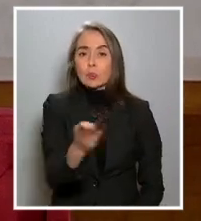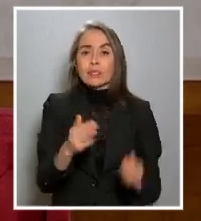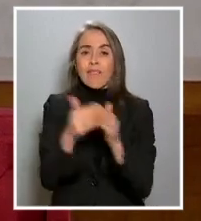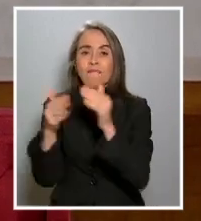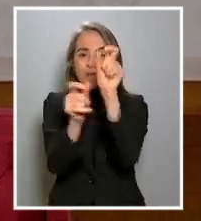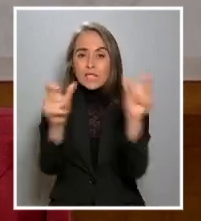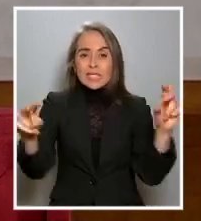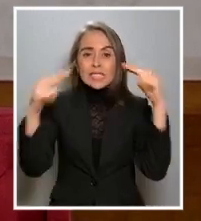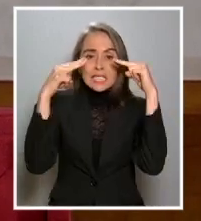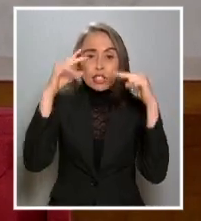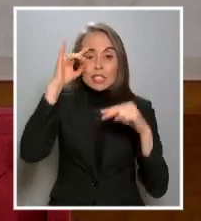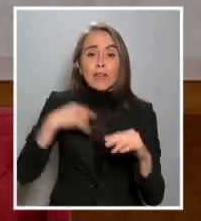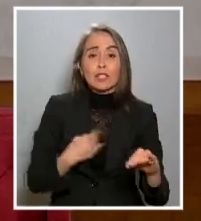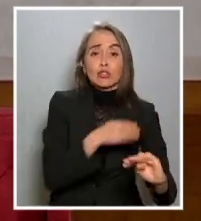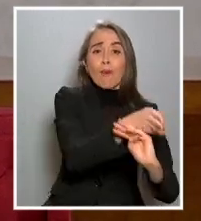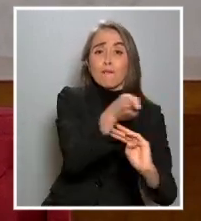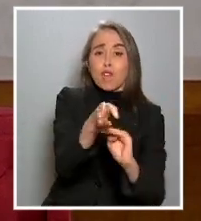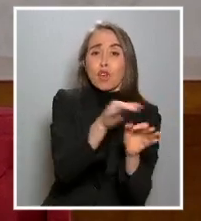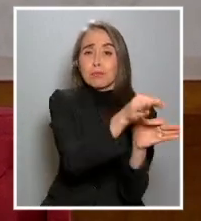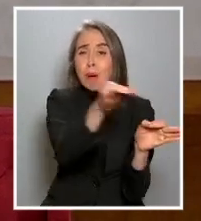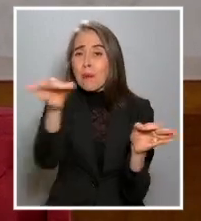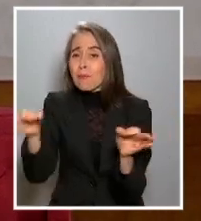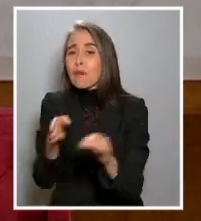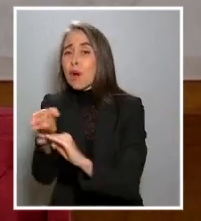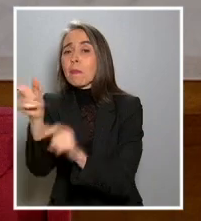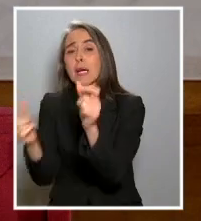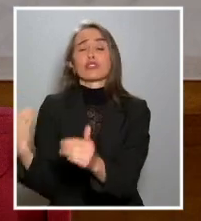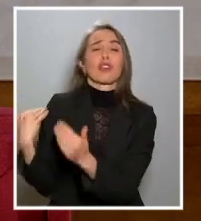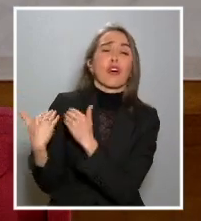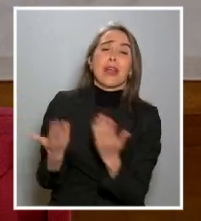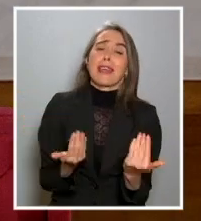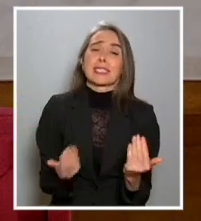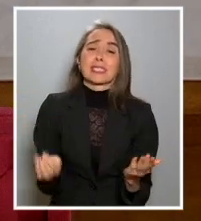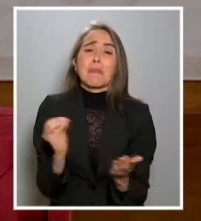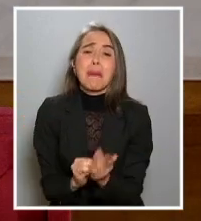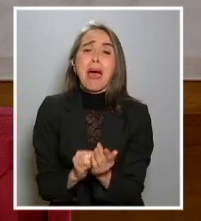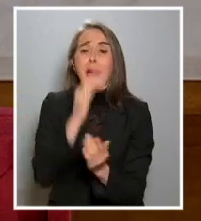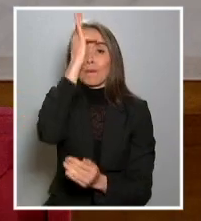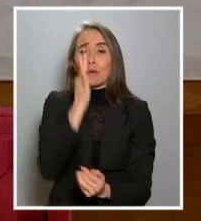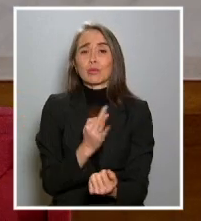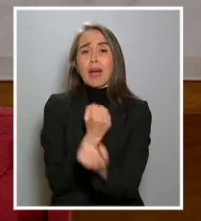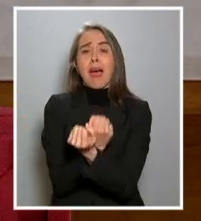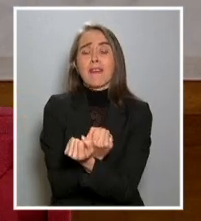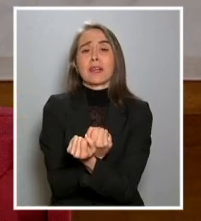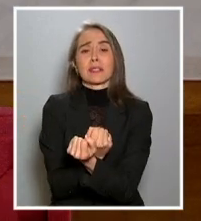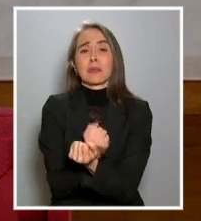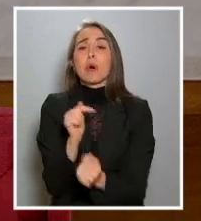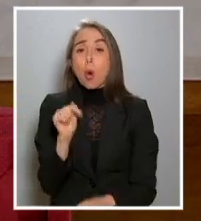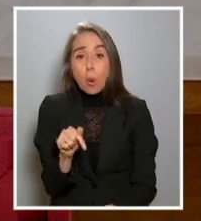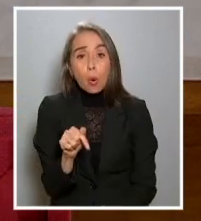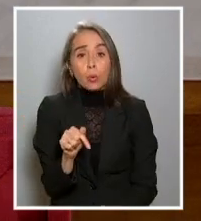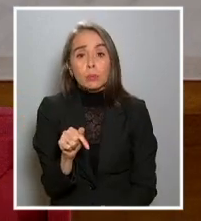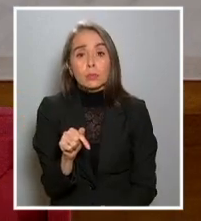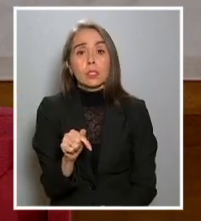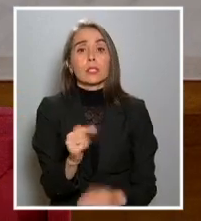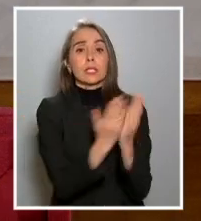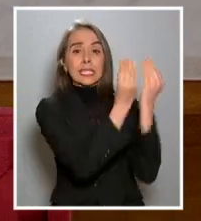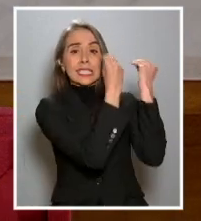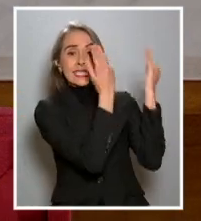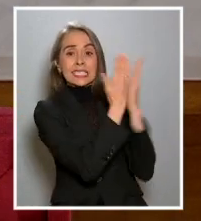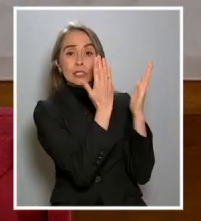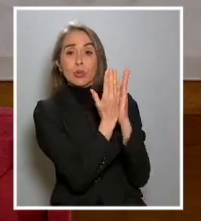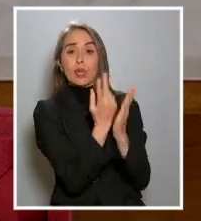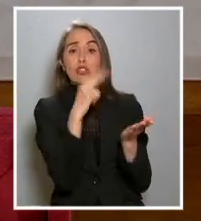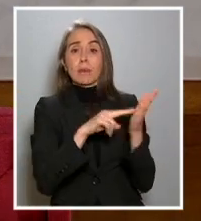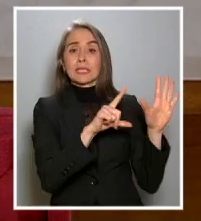también lo saben, a cada lugar donde voy la gente me dice, necesitamos más carabineros. Hoy se forman